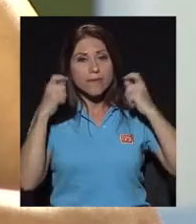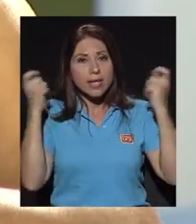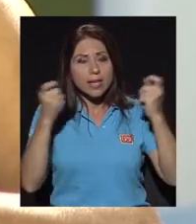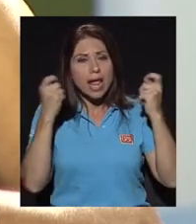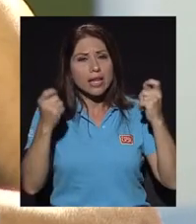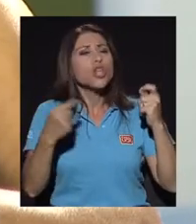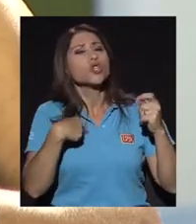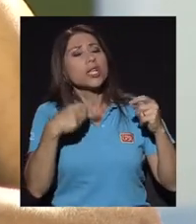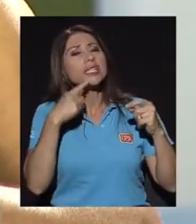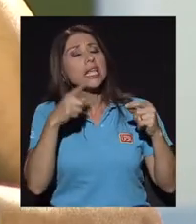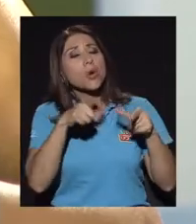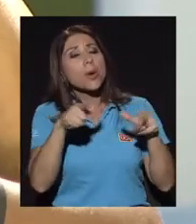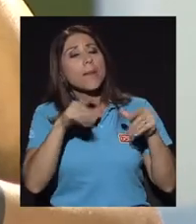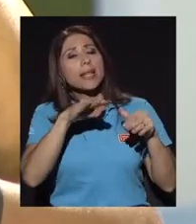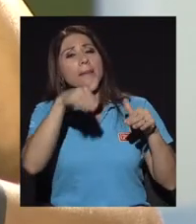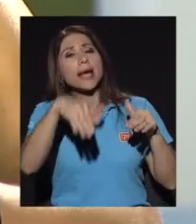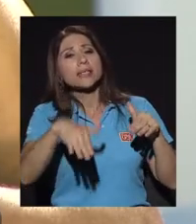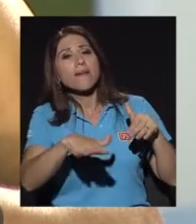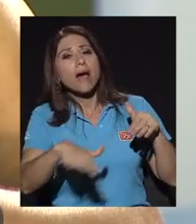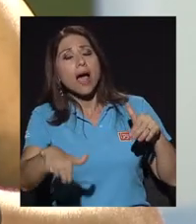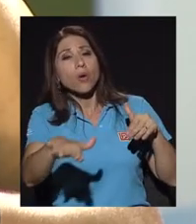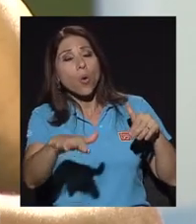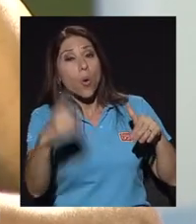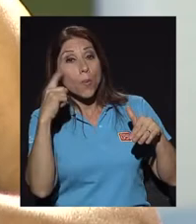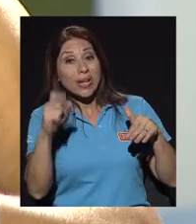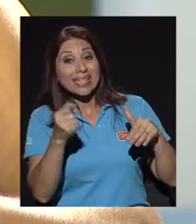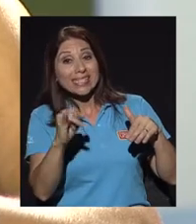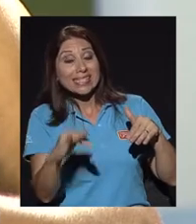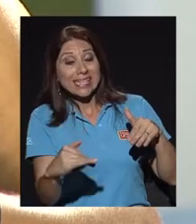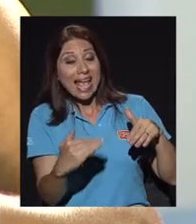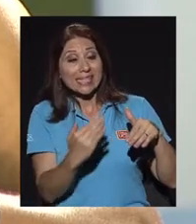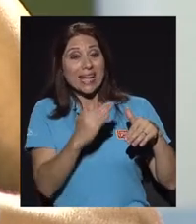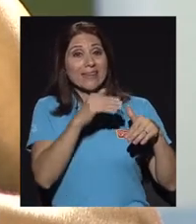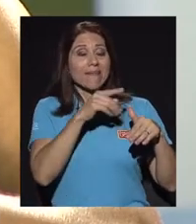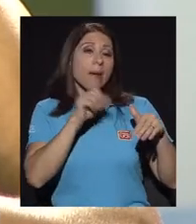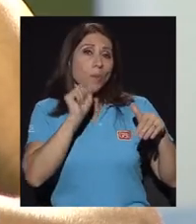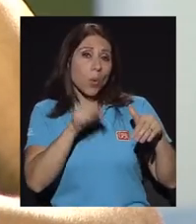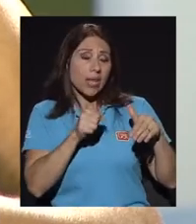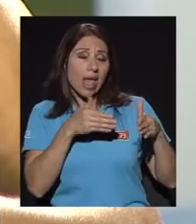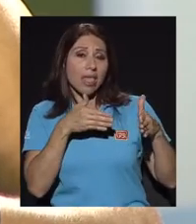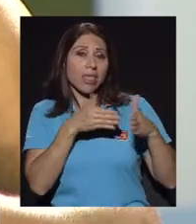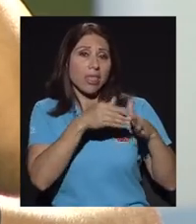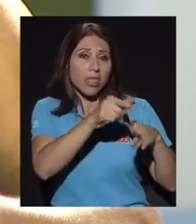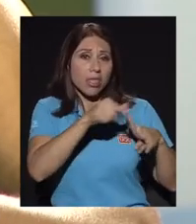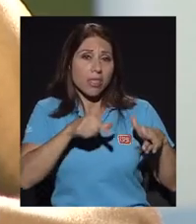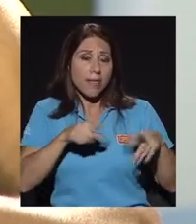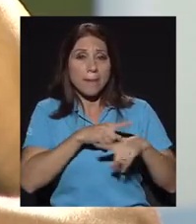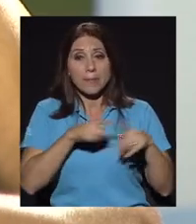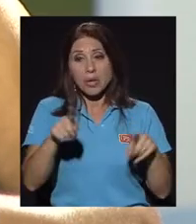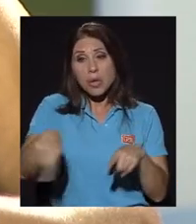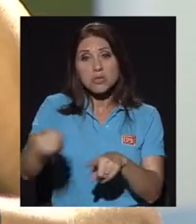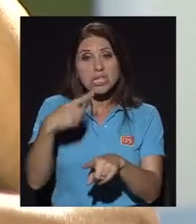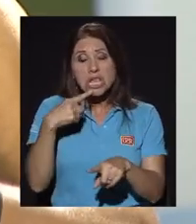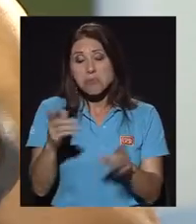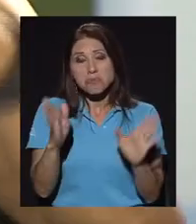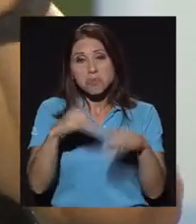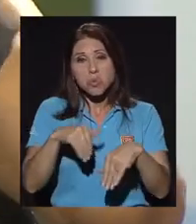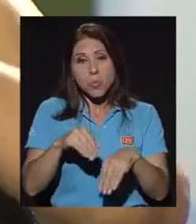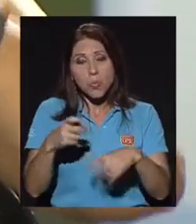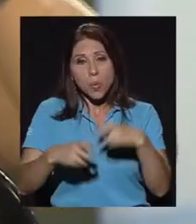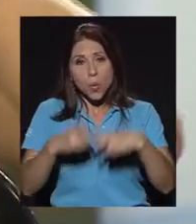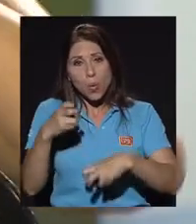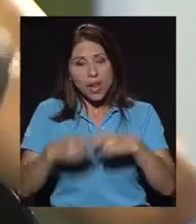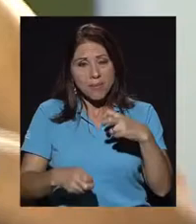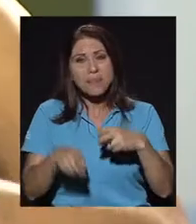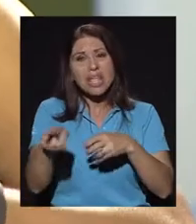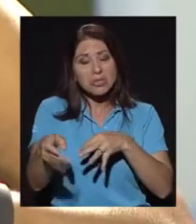parte más abajo, porque si no tal vez podríamos dañar las fuentes acuíferas, pero ellos dijeron que no había